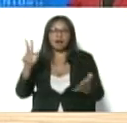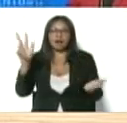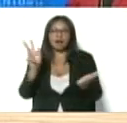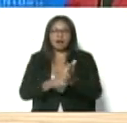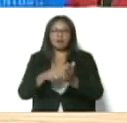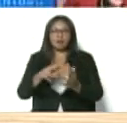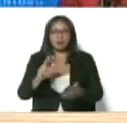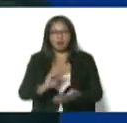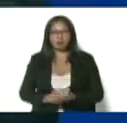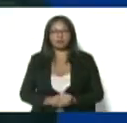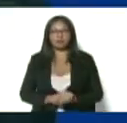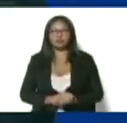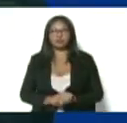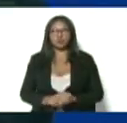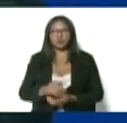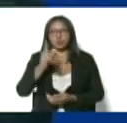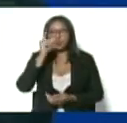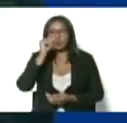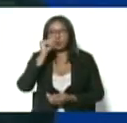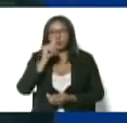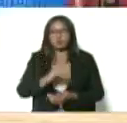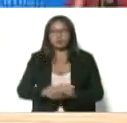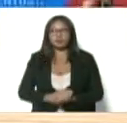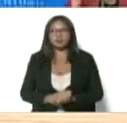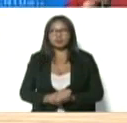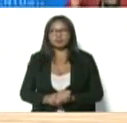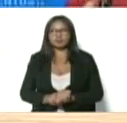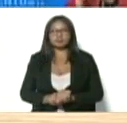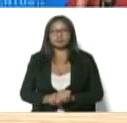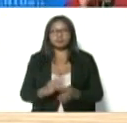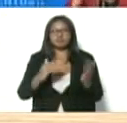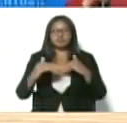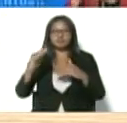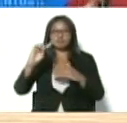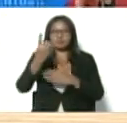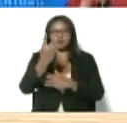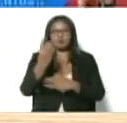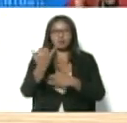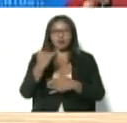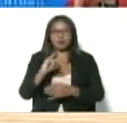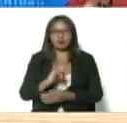el mayor richard lópez vargas primer superintendente